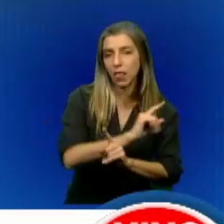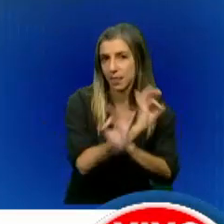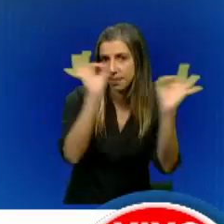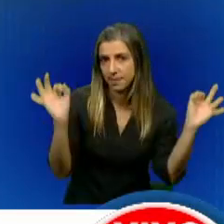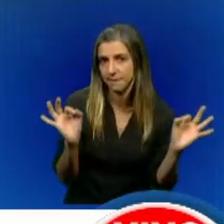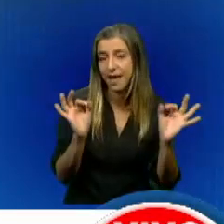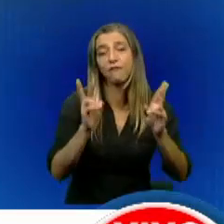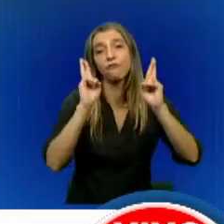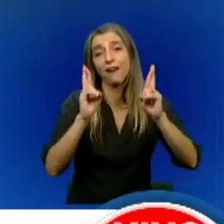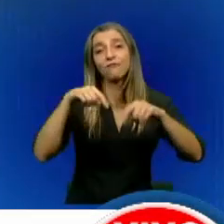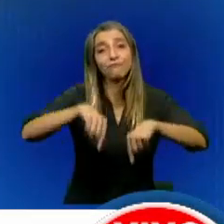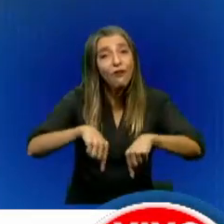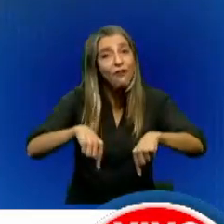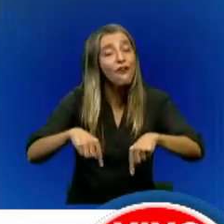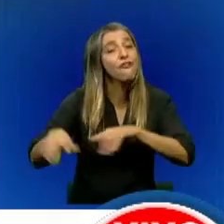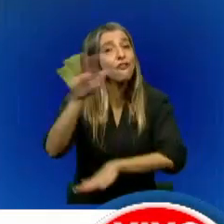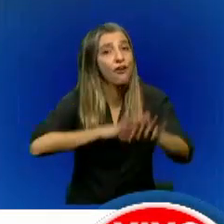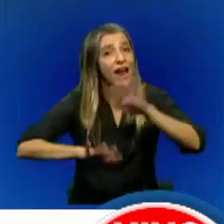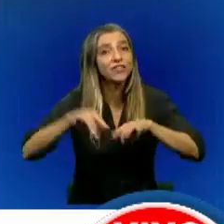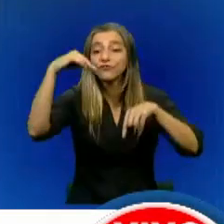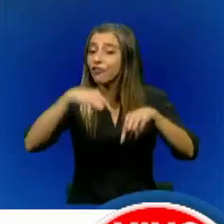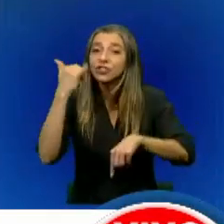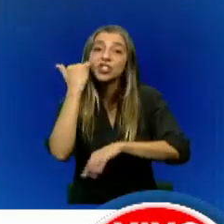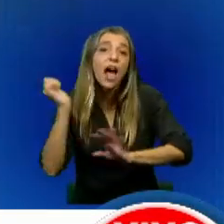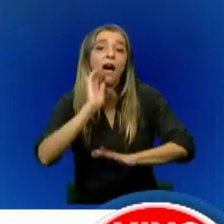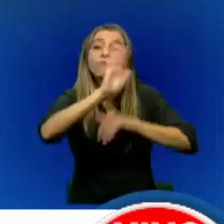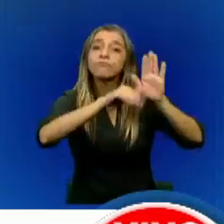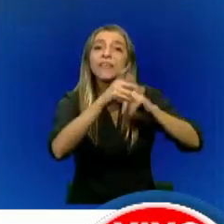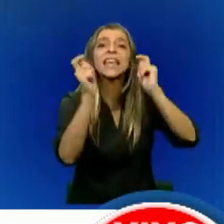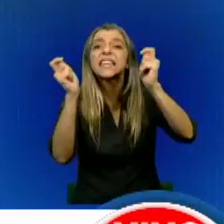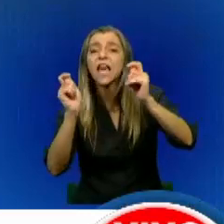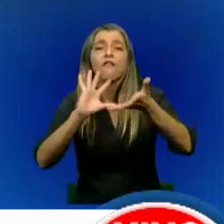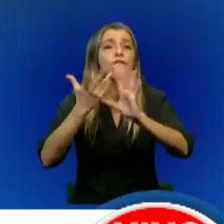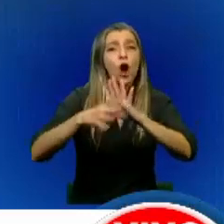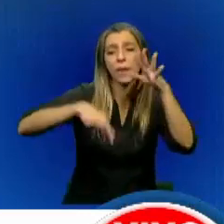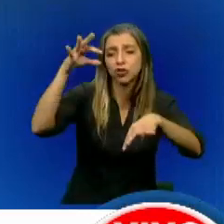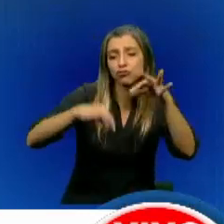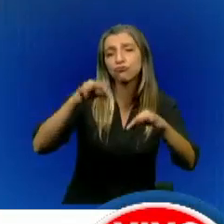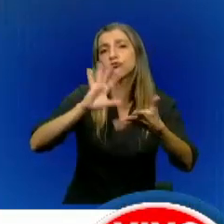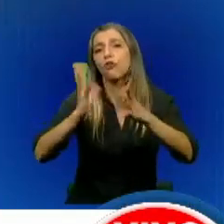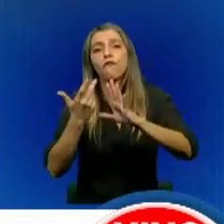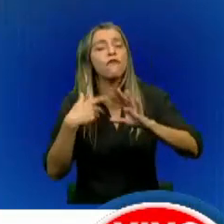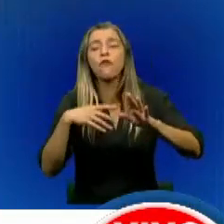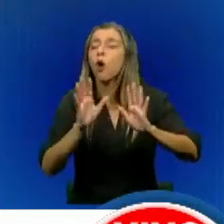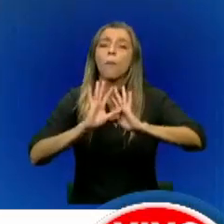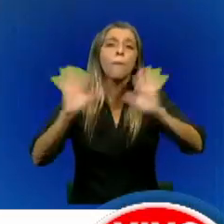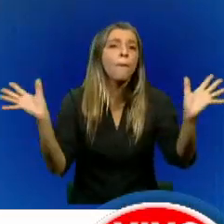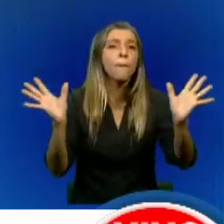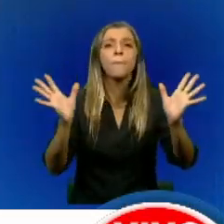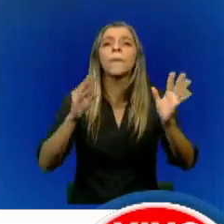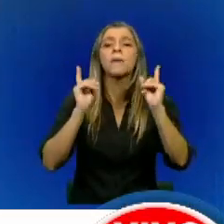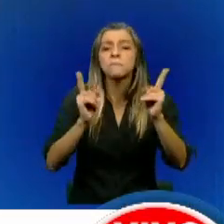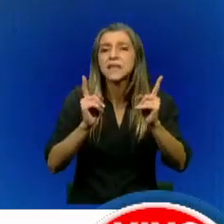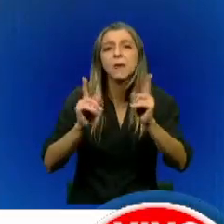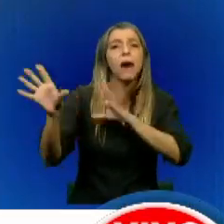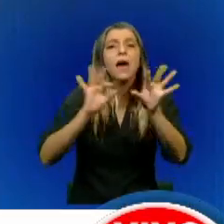ahora. Deben convocar a los argentinos que les corresponda, por el sorteo, por los mecanismos de aleatoriedad que aplican